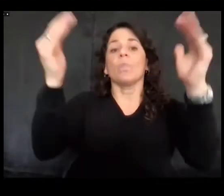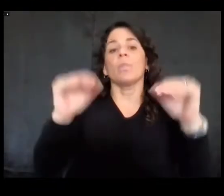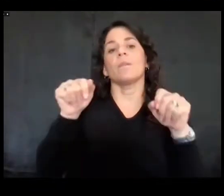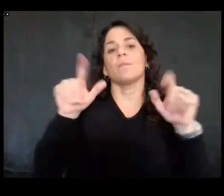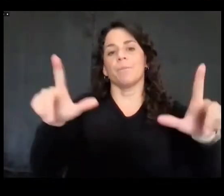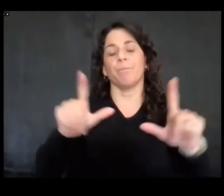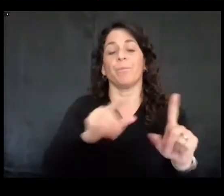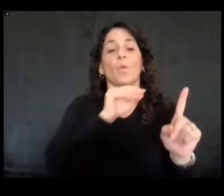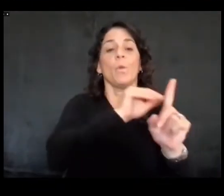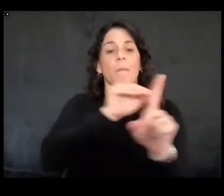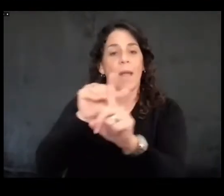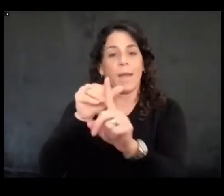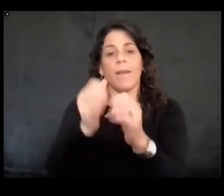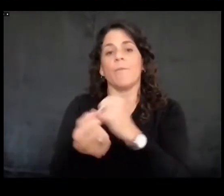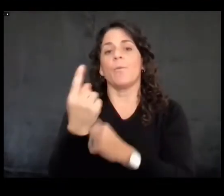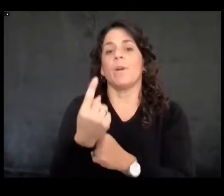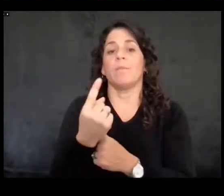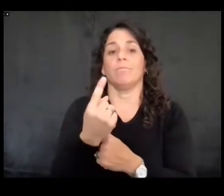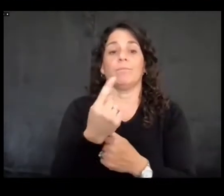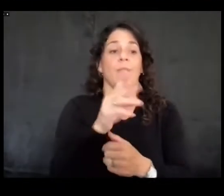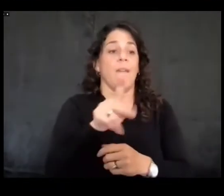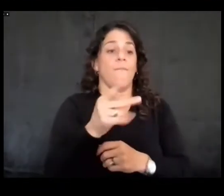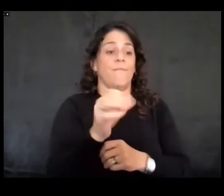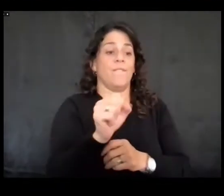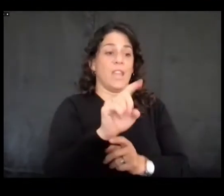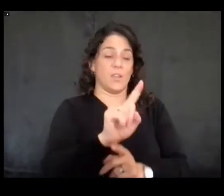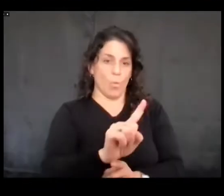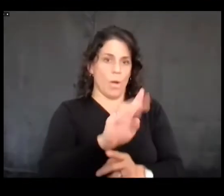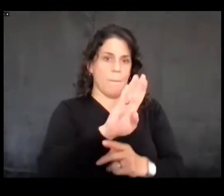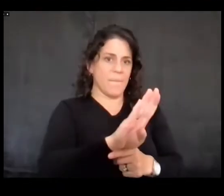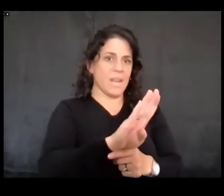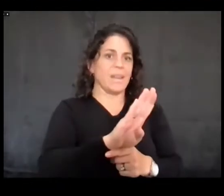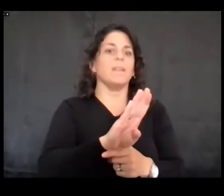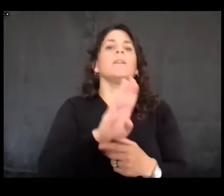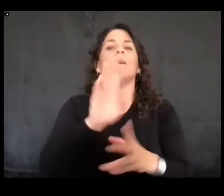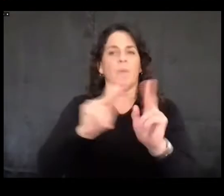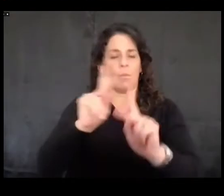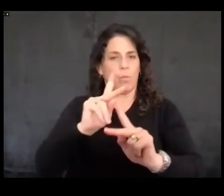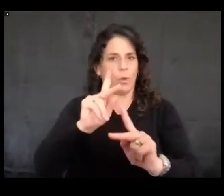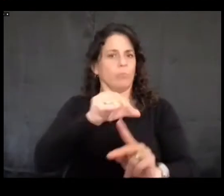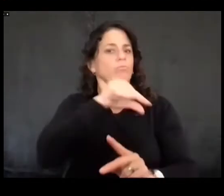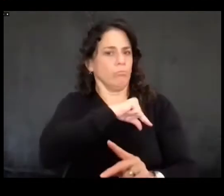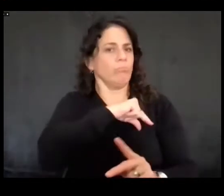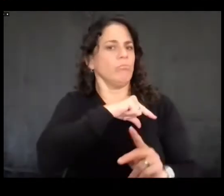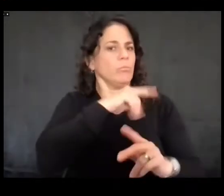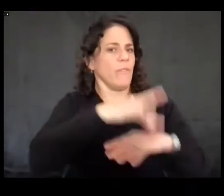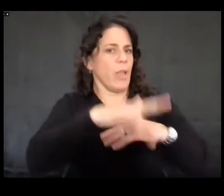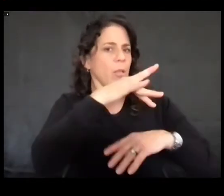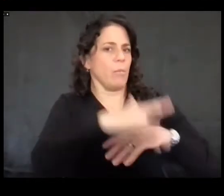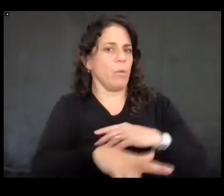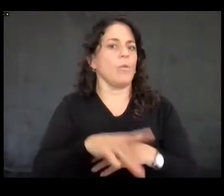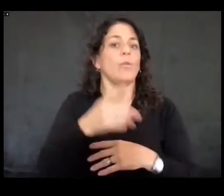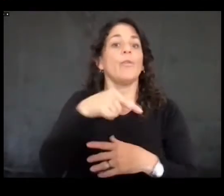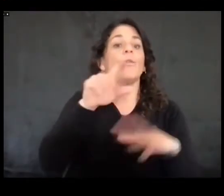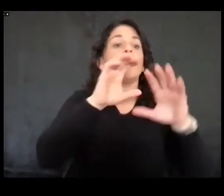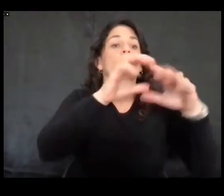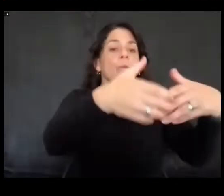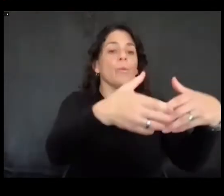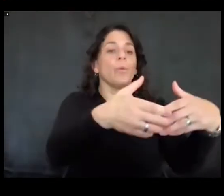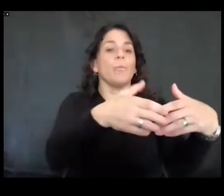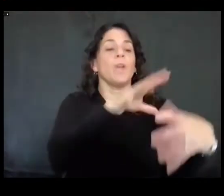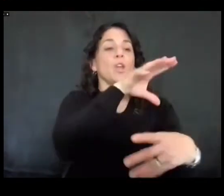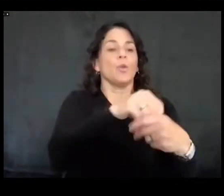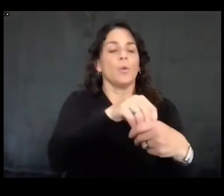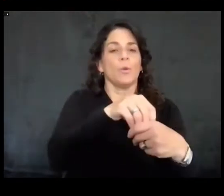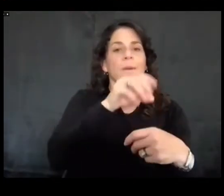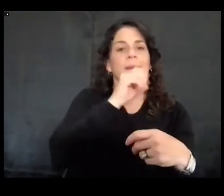para recordarles a todos la fase 1b continúa siendo calificando y eso que están en la